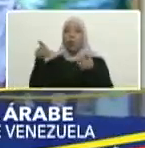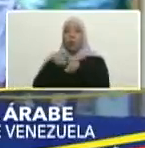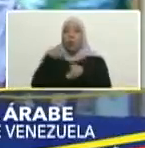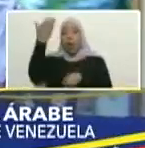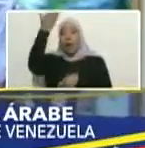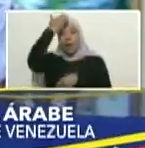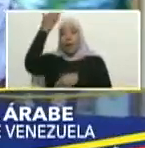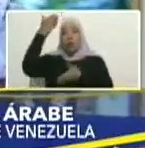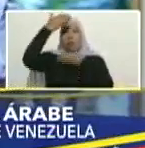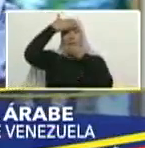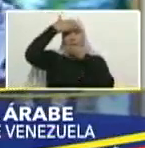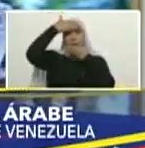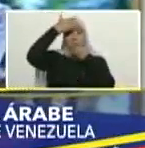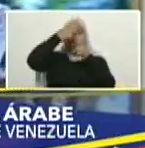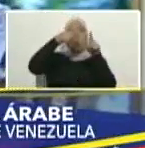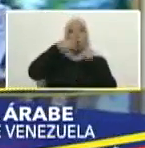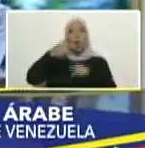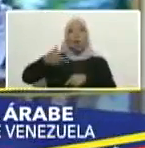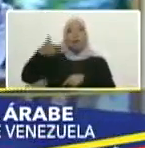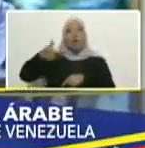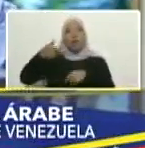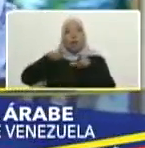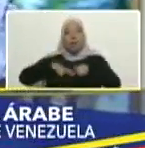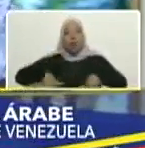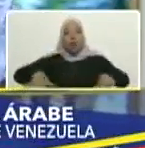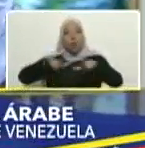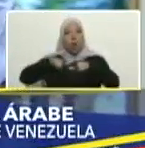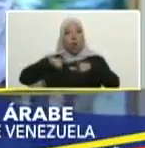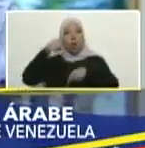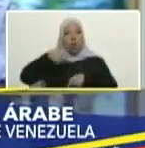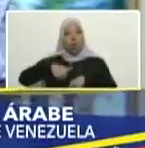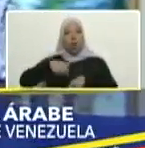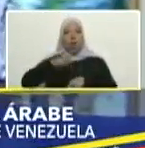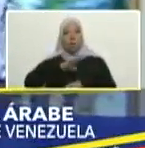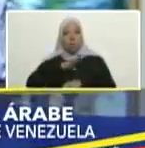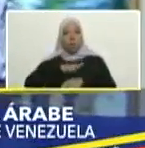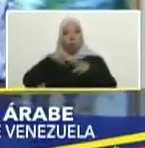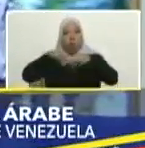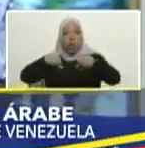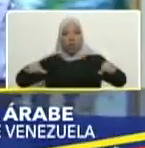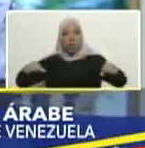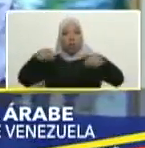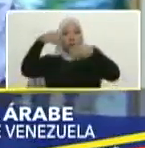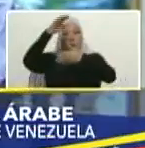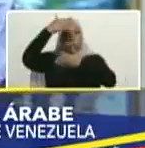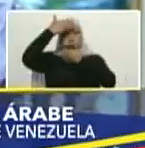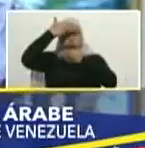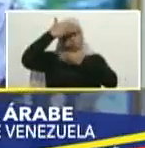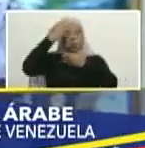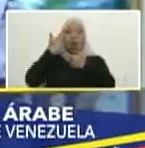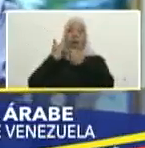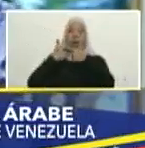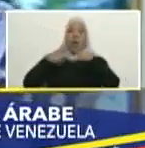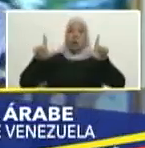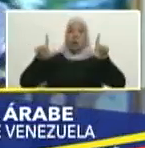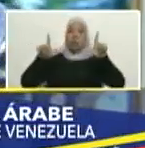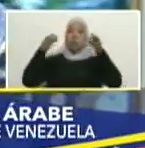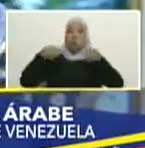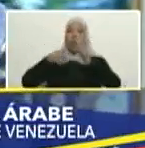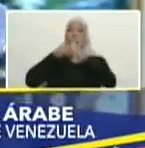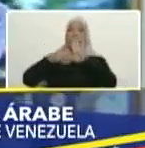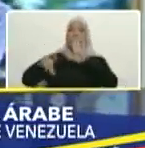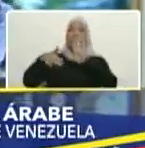a importantes partes de nuestro territorio. Nuestra soberanía, el inalienable derecho